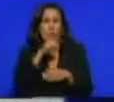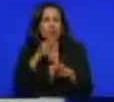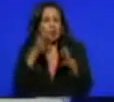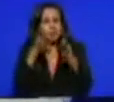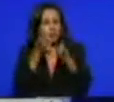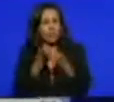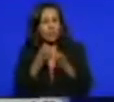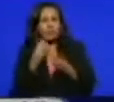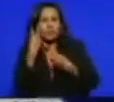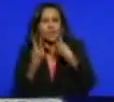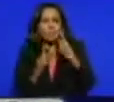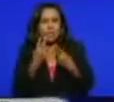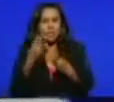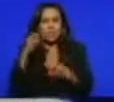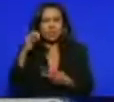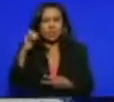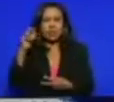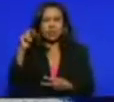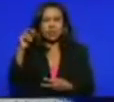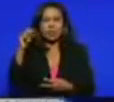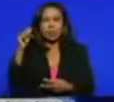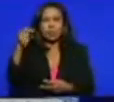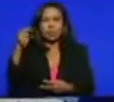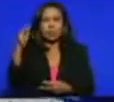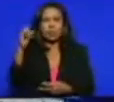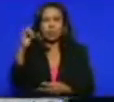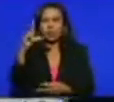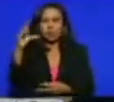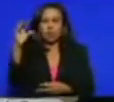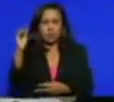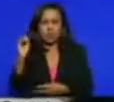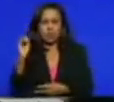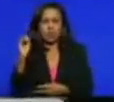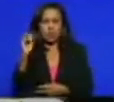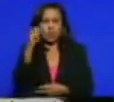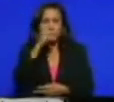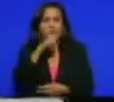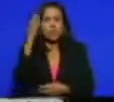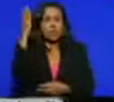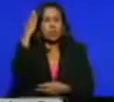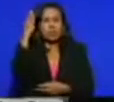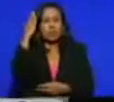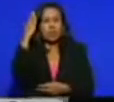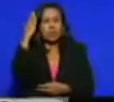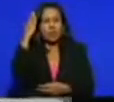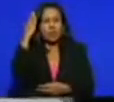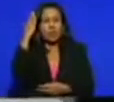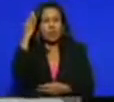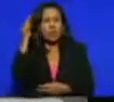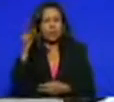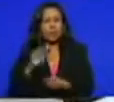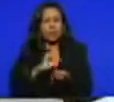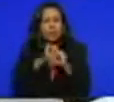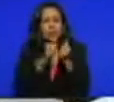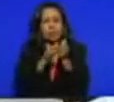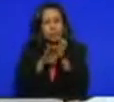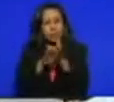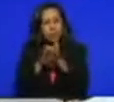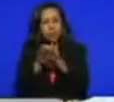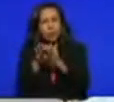Monagrillo personalmente, porque él sabe del desarrollo deportivo que hay en ese corregimiento,